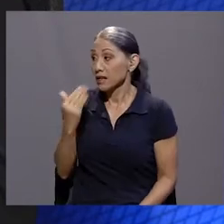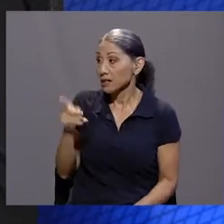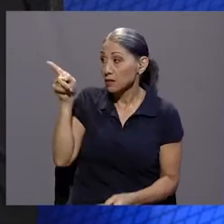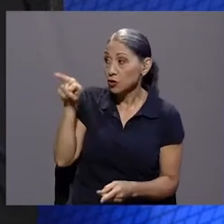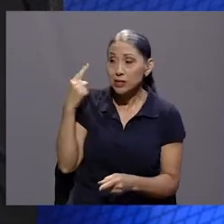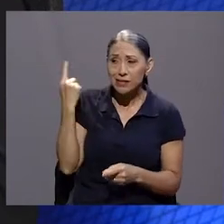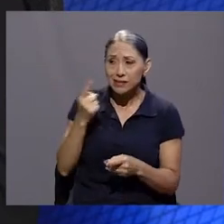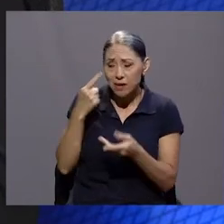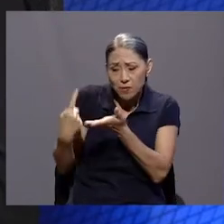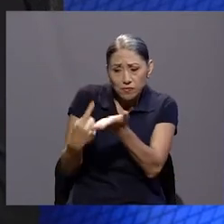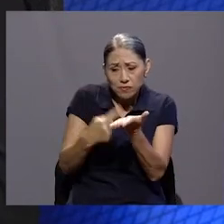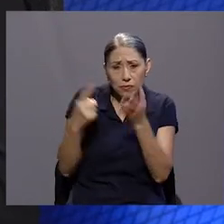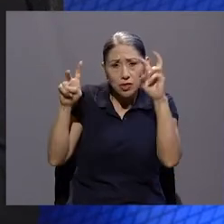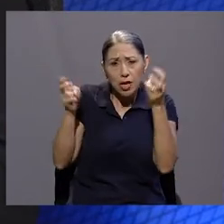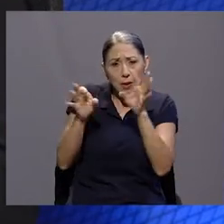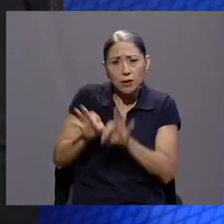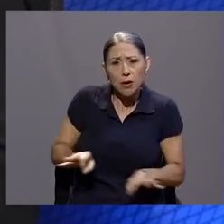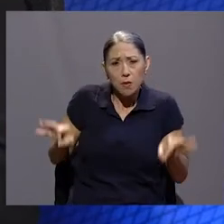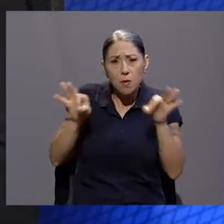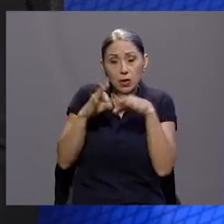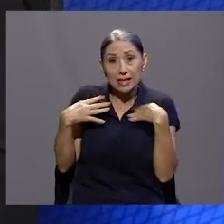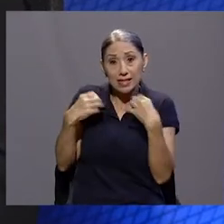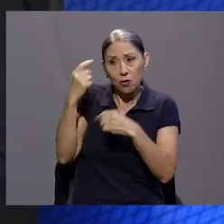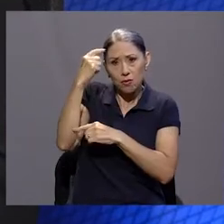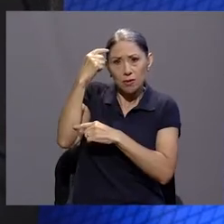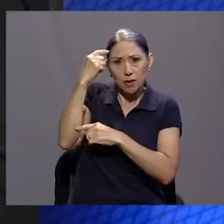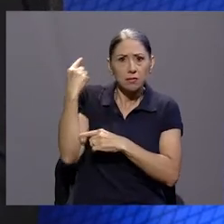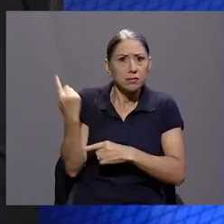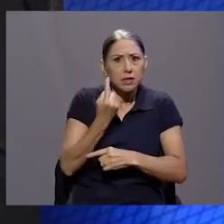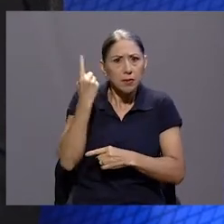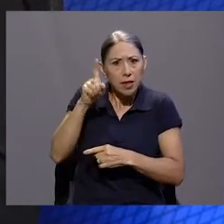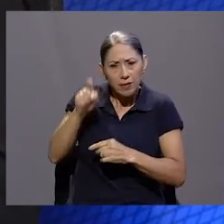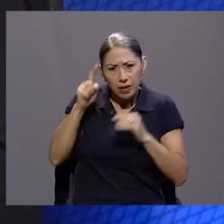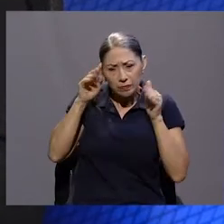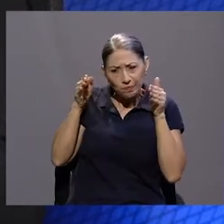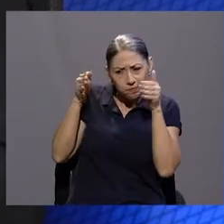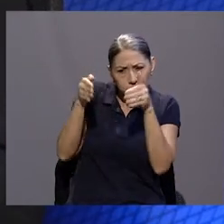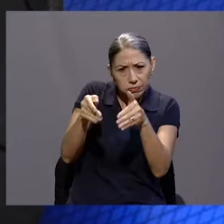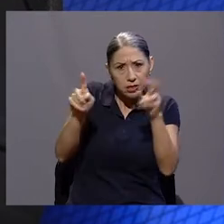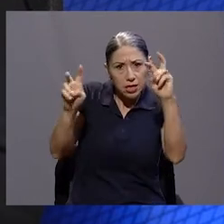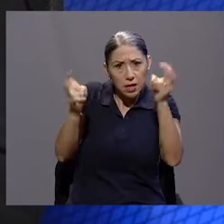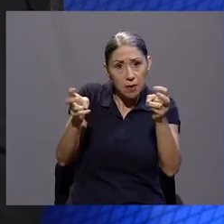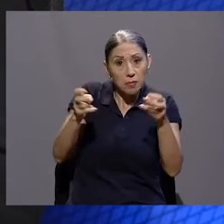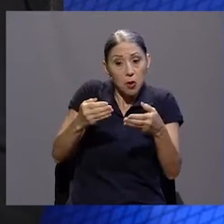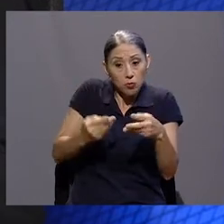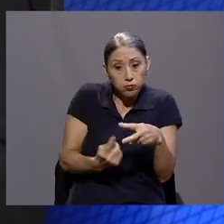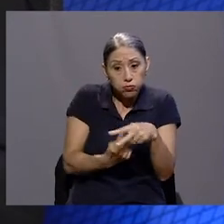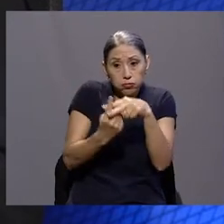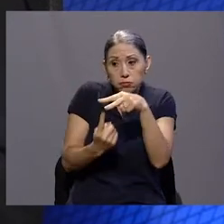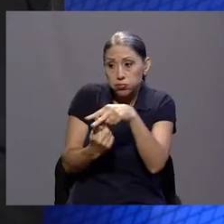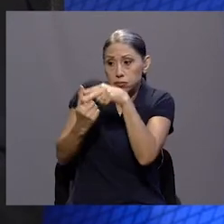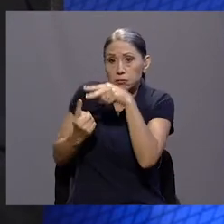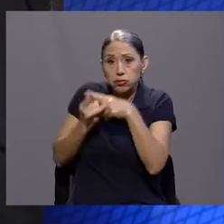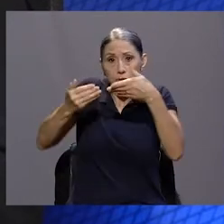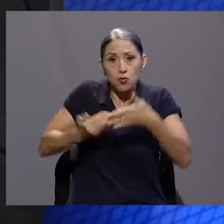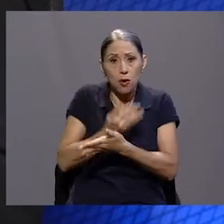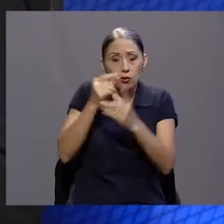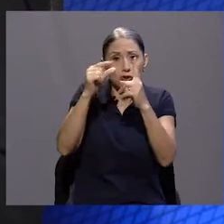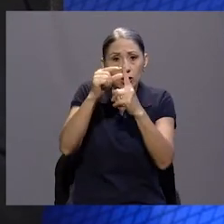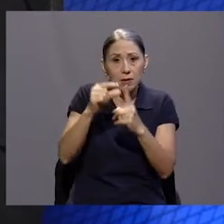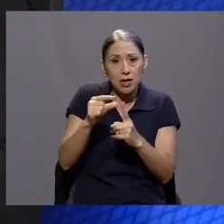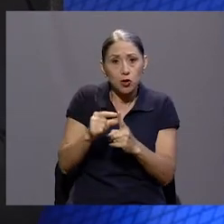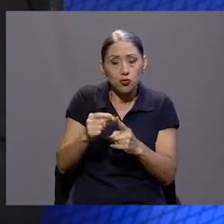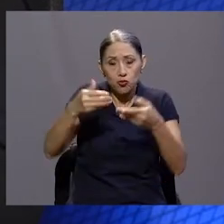importante que es salud mental que cada vez tenemos que poner más la atención en este tema y salen nuevos términos porque estamos viviendo nuevas situaciones pero lo